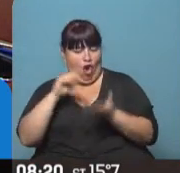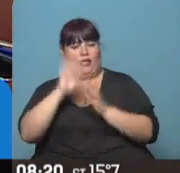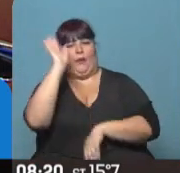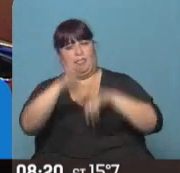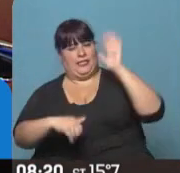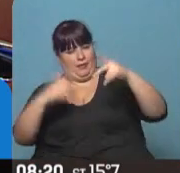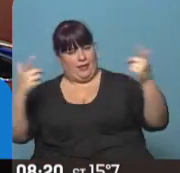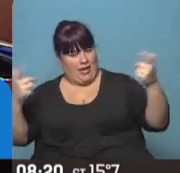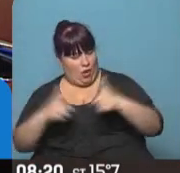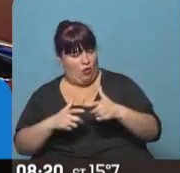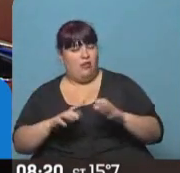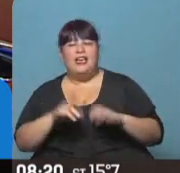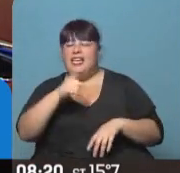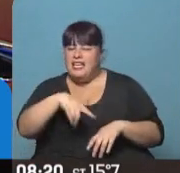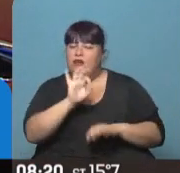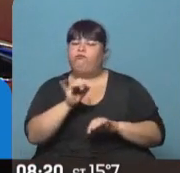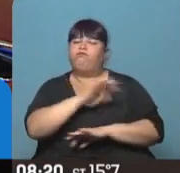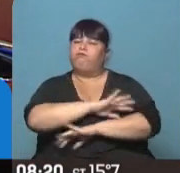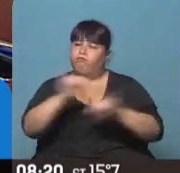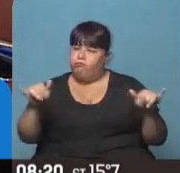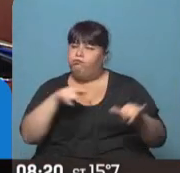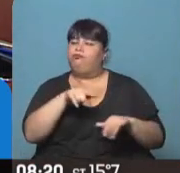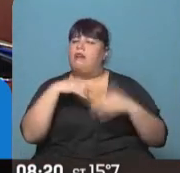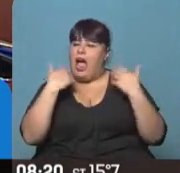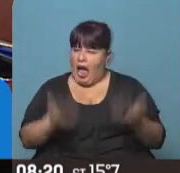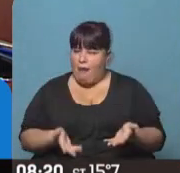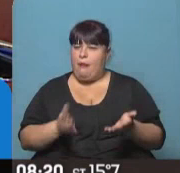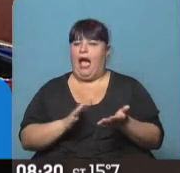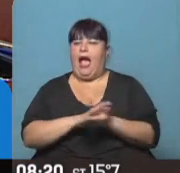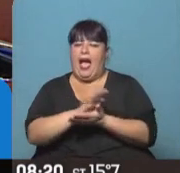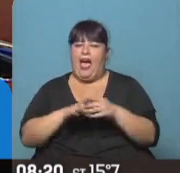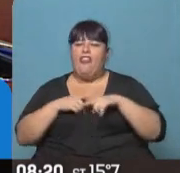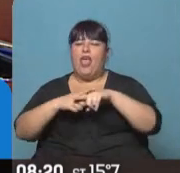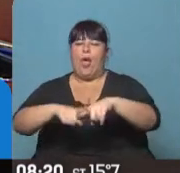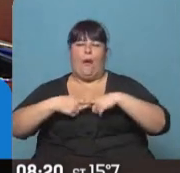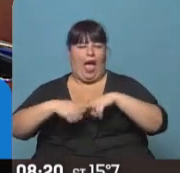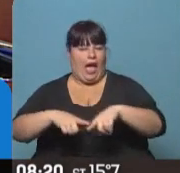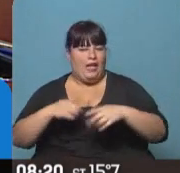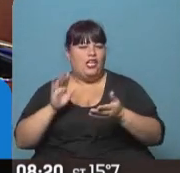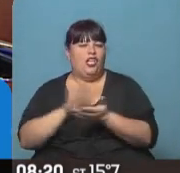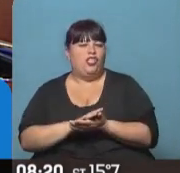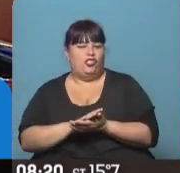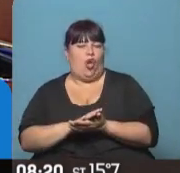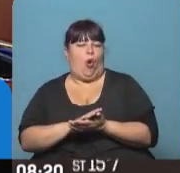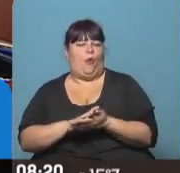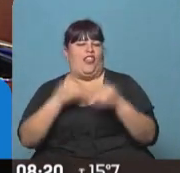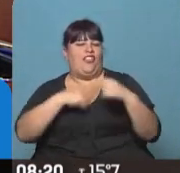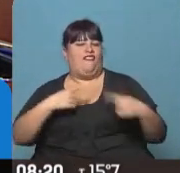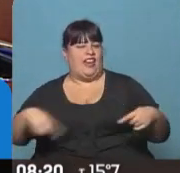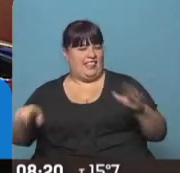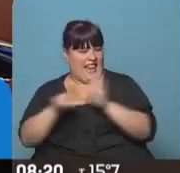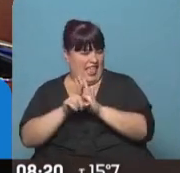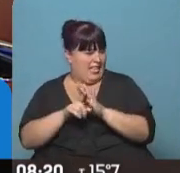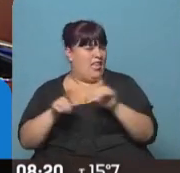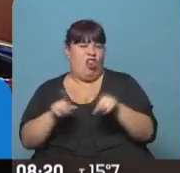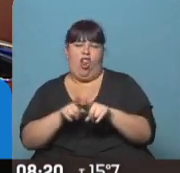a convocar, y ya ellos habían anticipado que estaban dispuestos a discutir las distintas medidas.